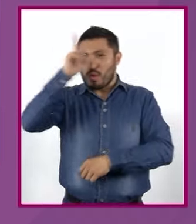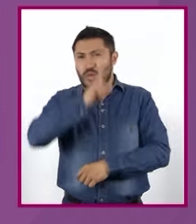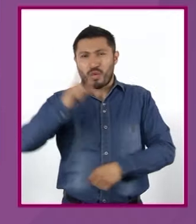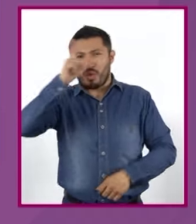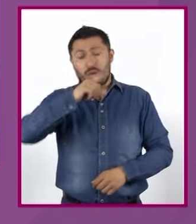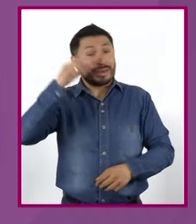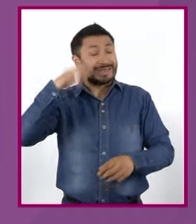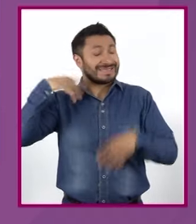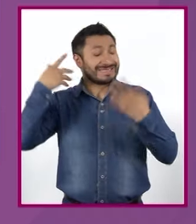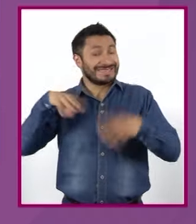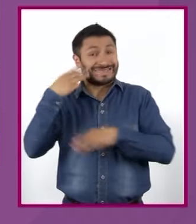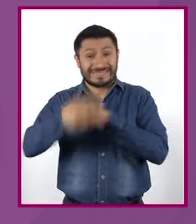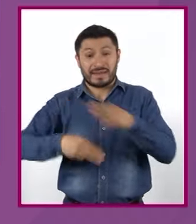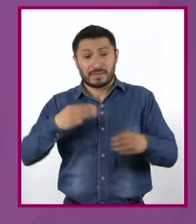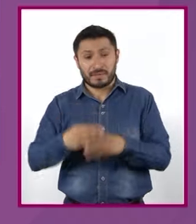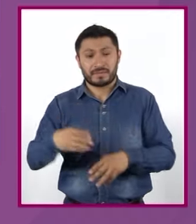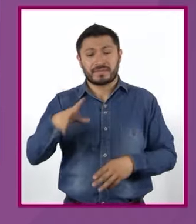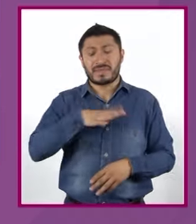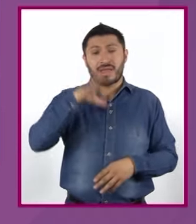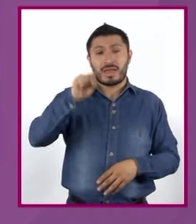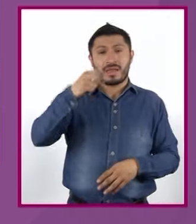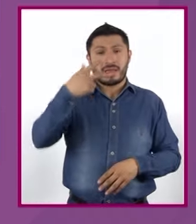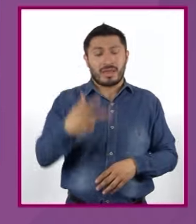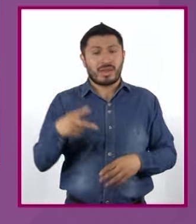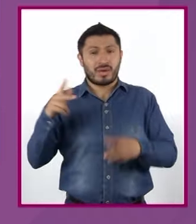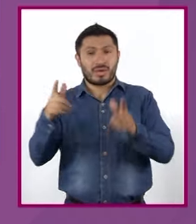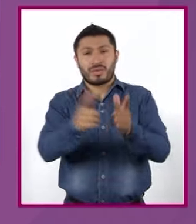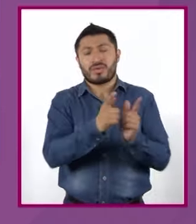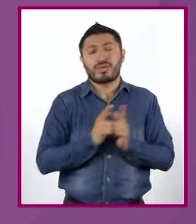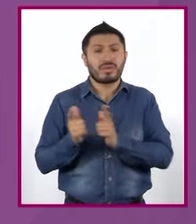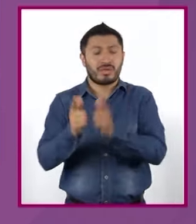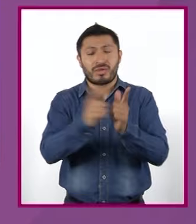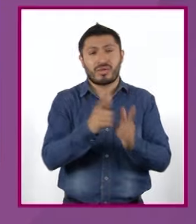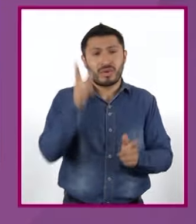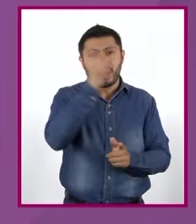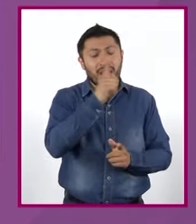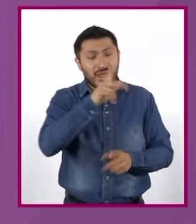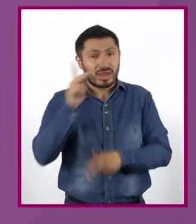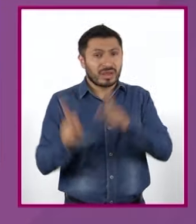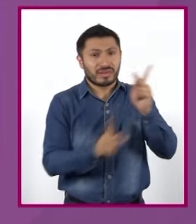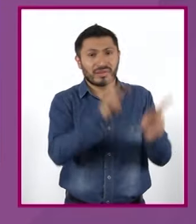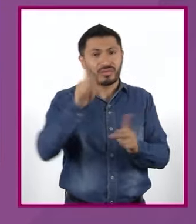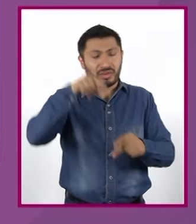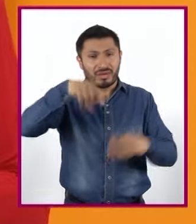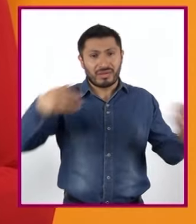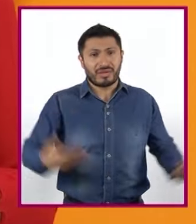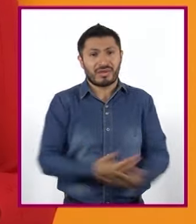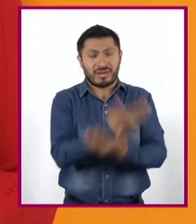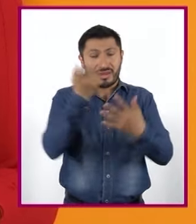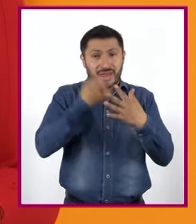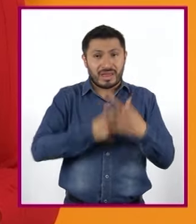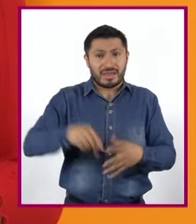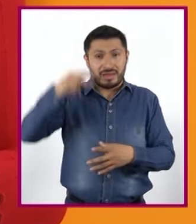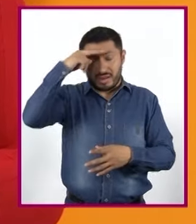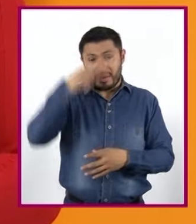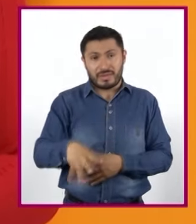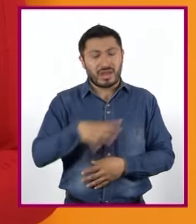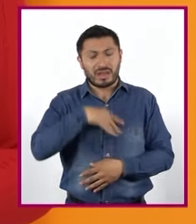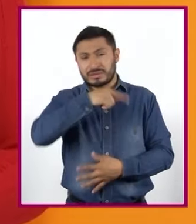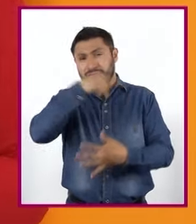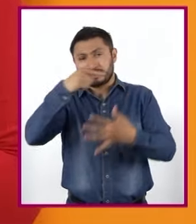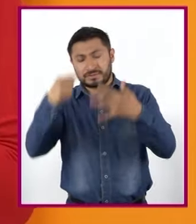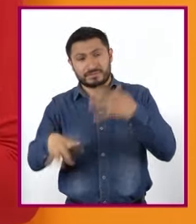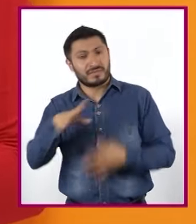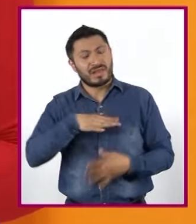existen 68 agrupaciones lingüísticas de los pueblos originarios de nuestro país. Y esta variedad